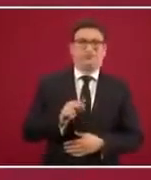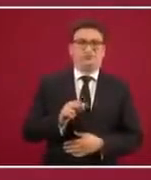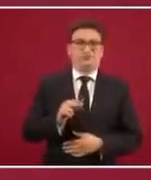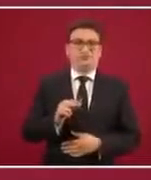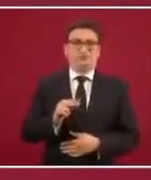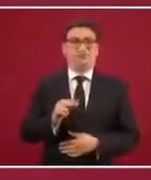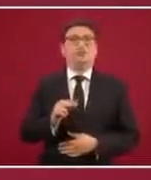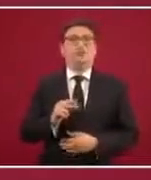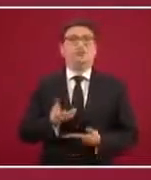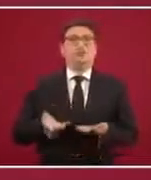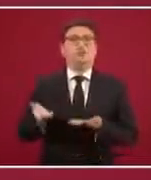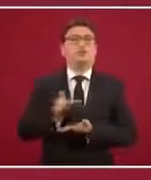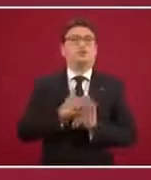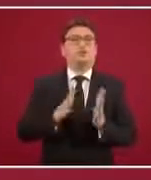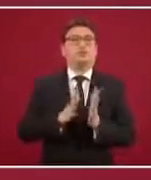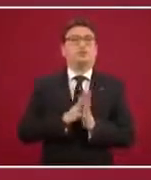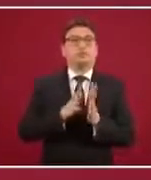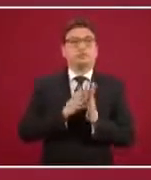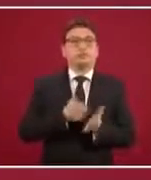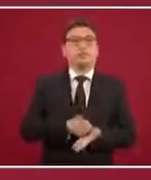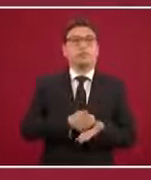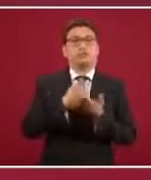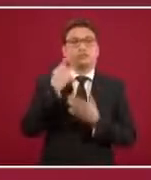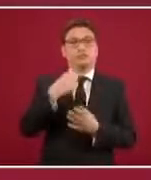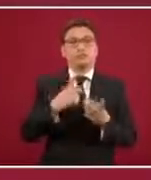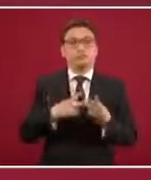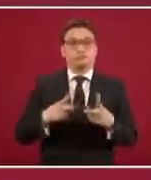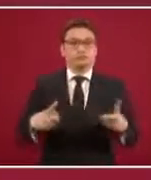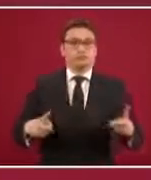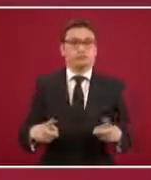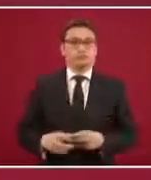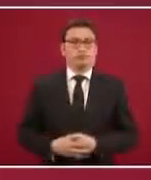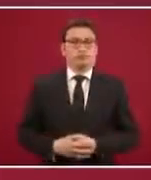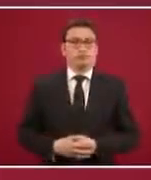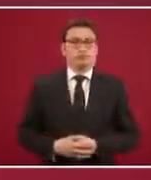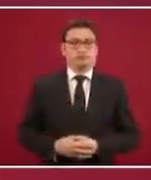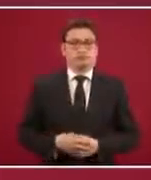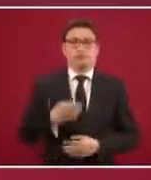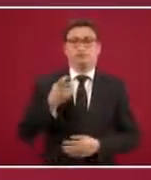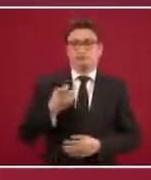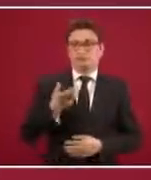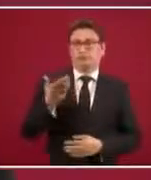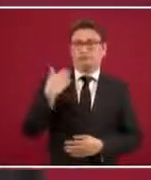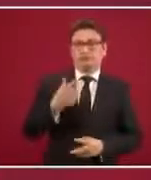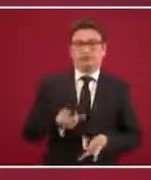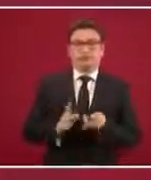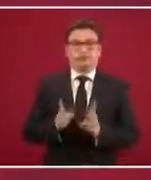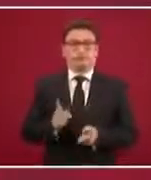sino cooperación para el desarrollo. Entonces, hablamos de esto.